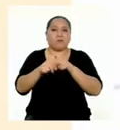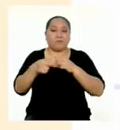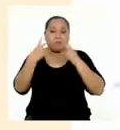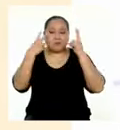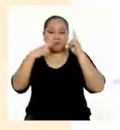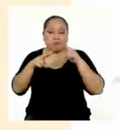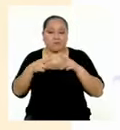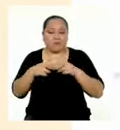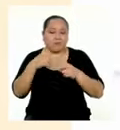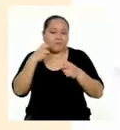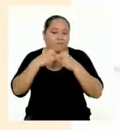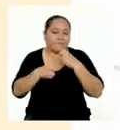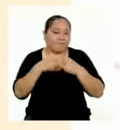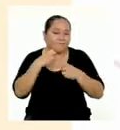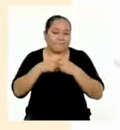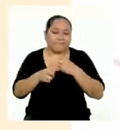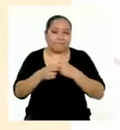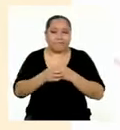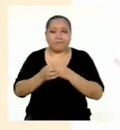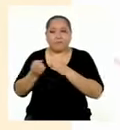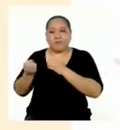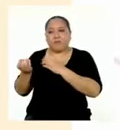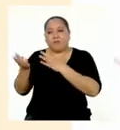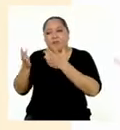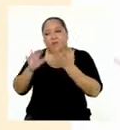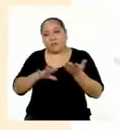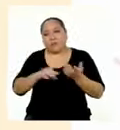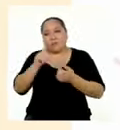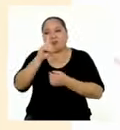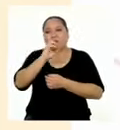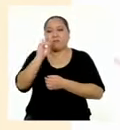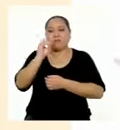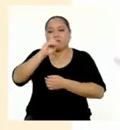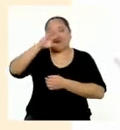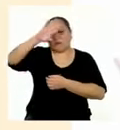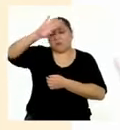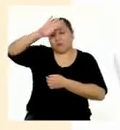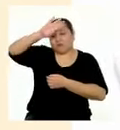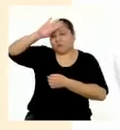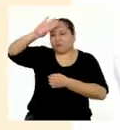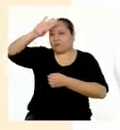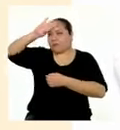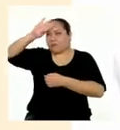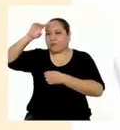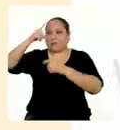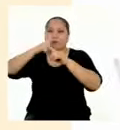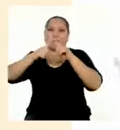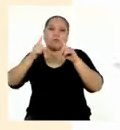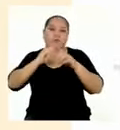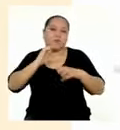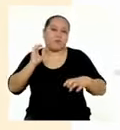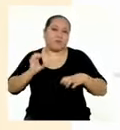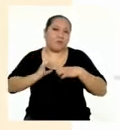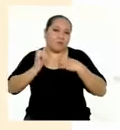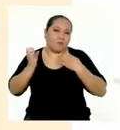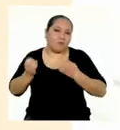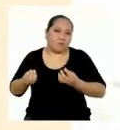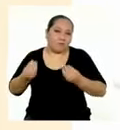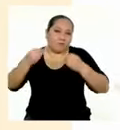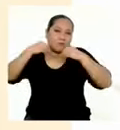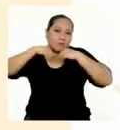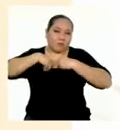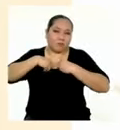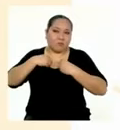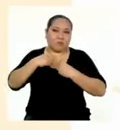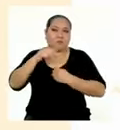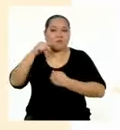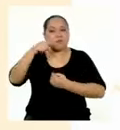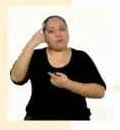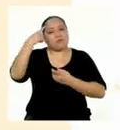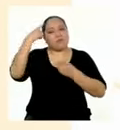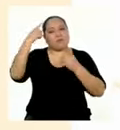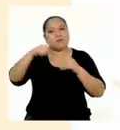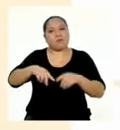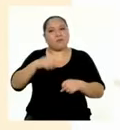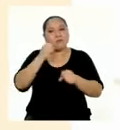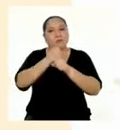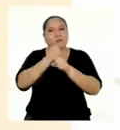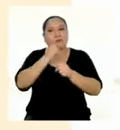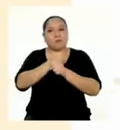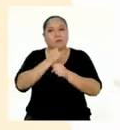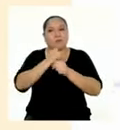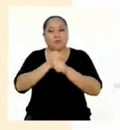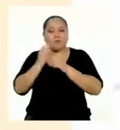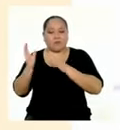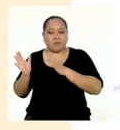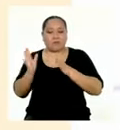sobrellevar situaciones difíciles, pérdidas, una enfermedad y las diversas emociones que esto conlleva. Por ello, decidí trabajar en